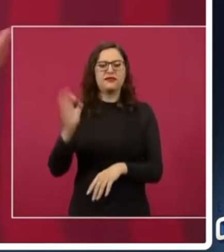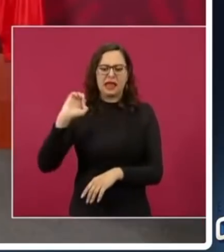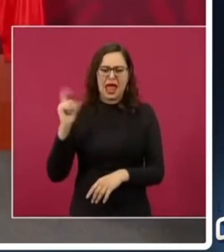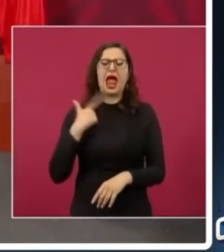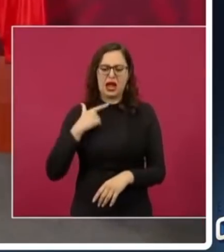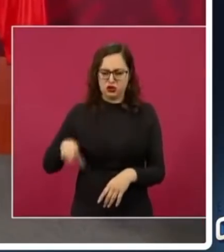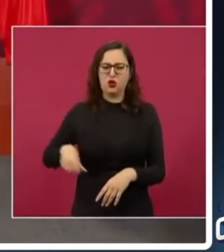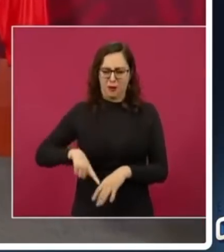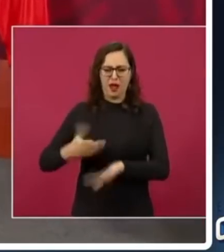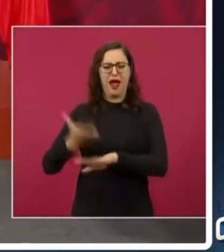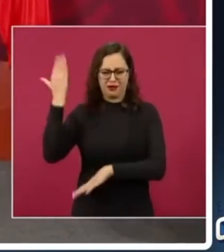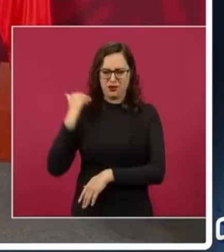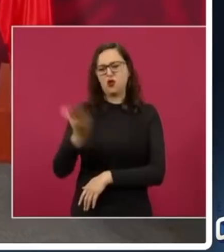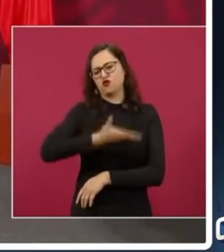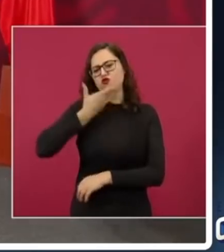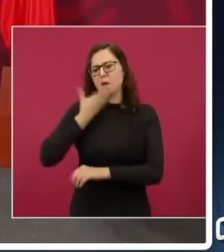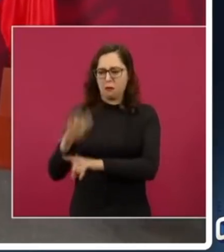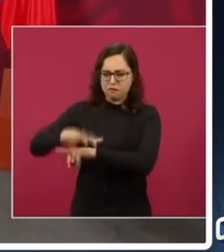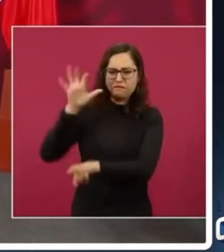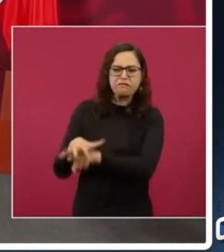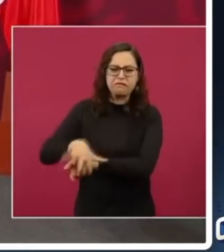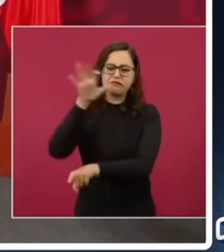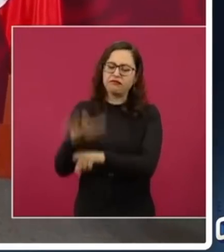somos autoritarios.